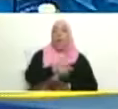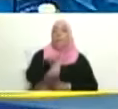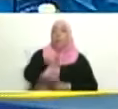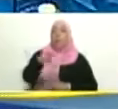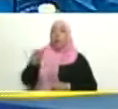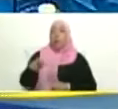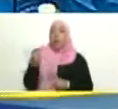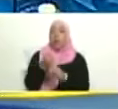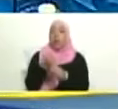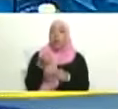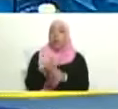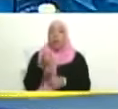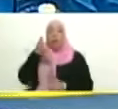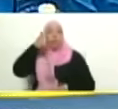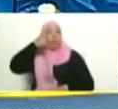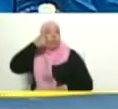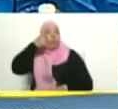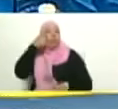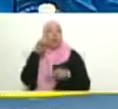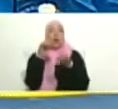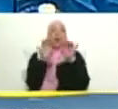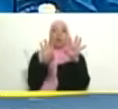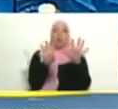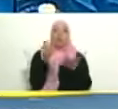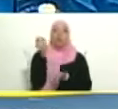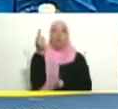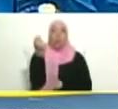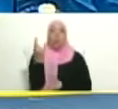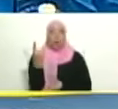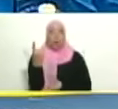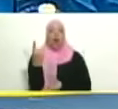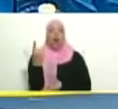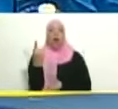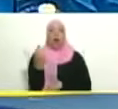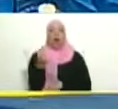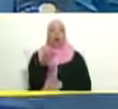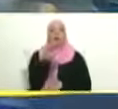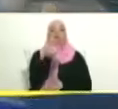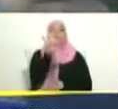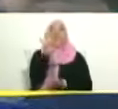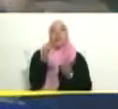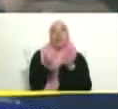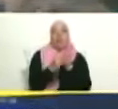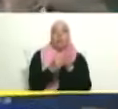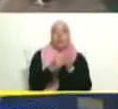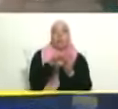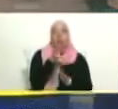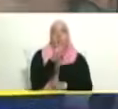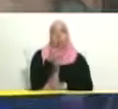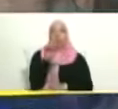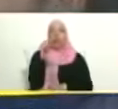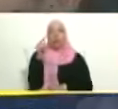911. Estamos llegando a 5.045 hombres y mujeres de BEN